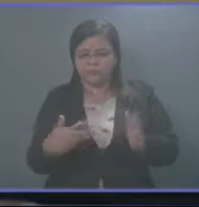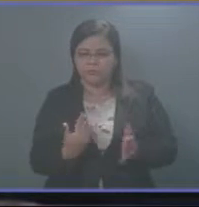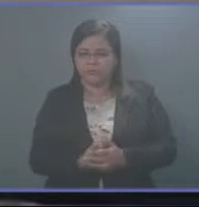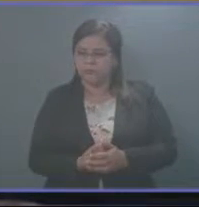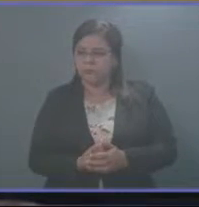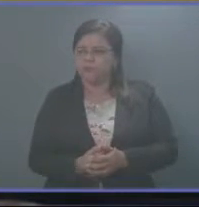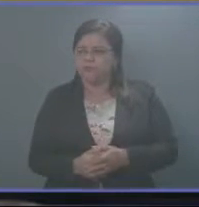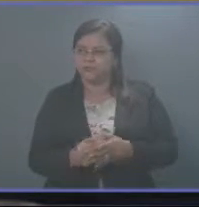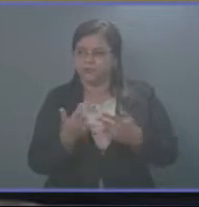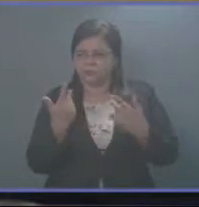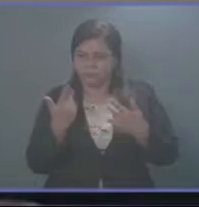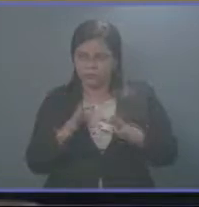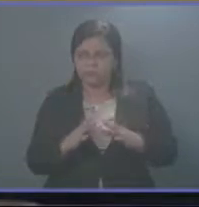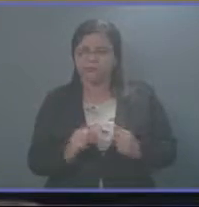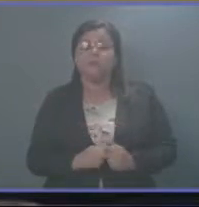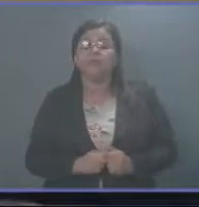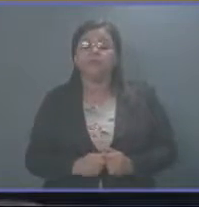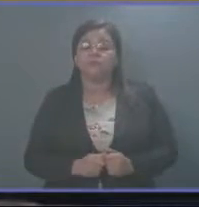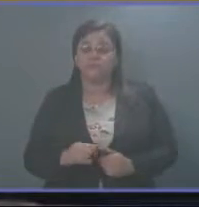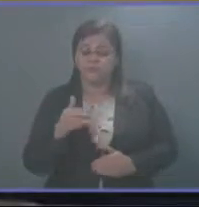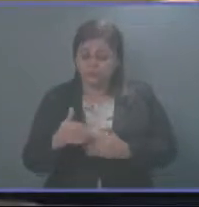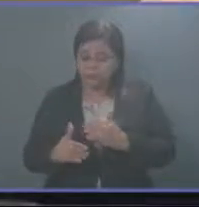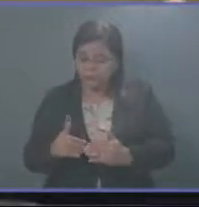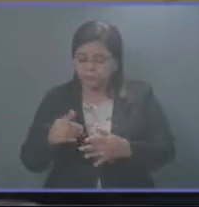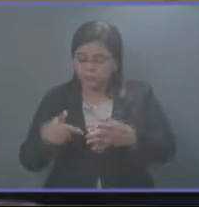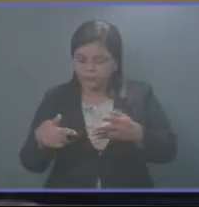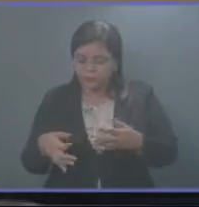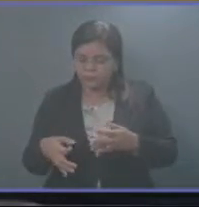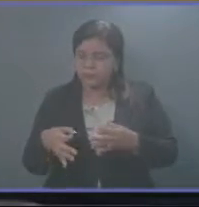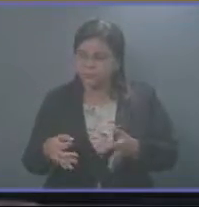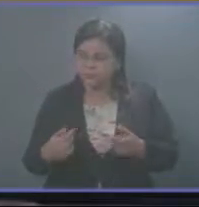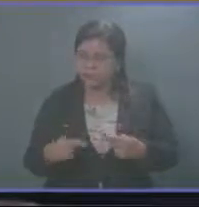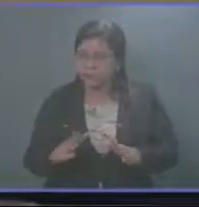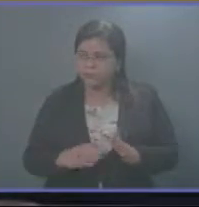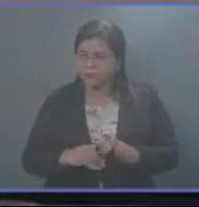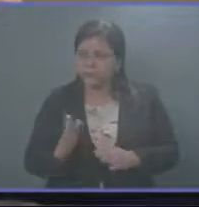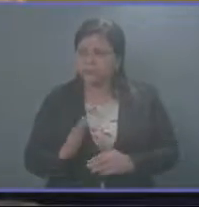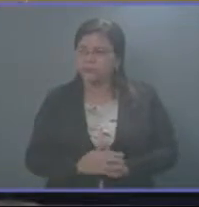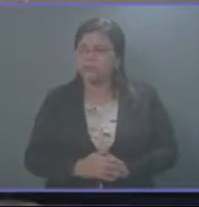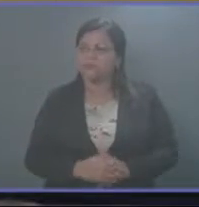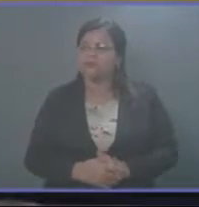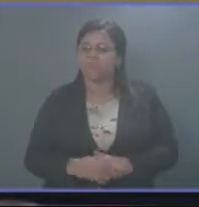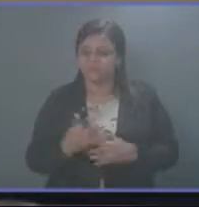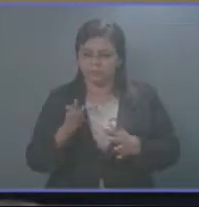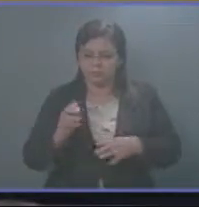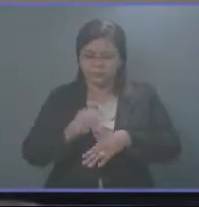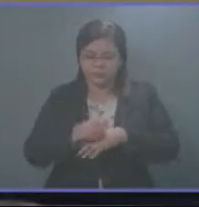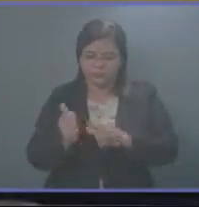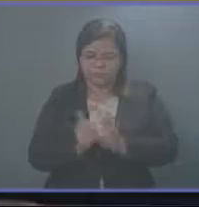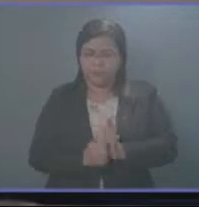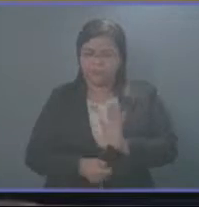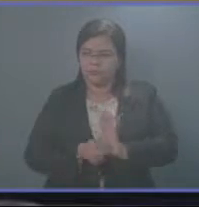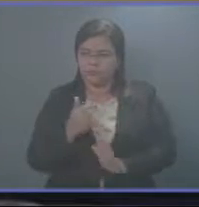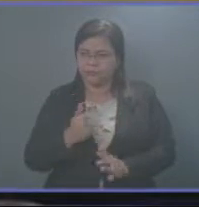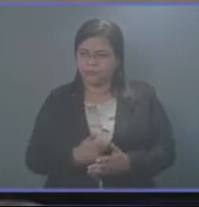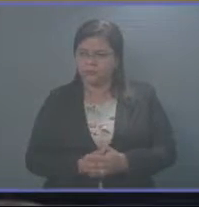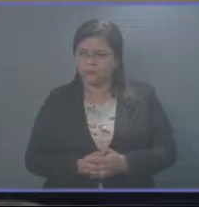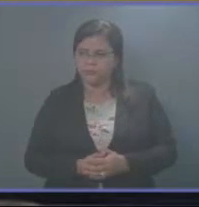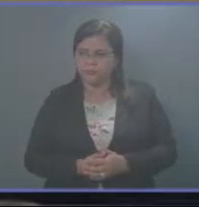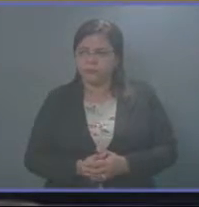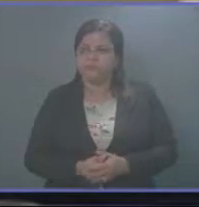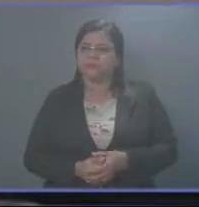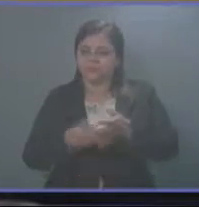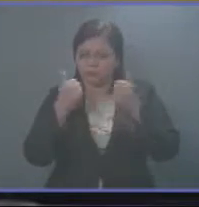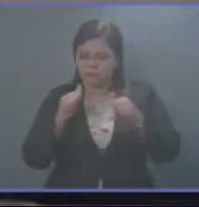para los efectos legales pertinentes dio su unión libertad y tiene la firma de la mayoría de integrantes de la